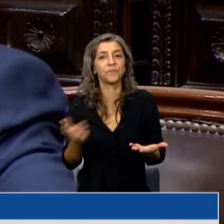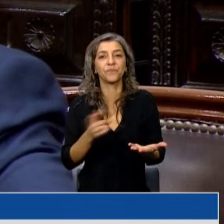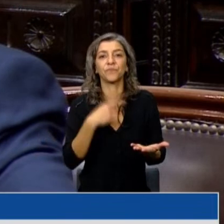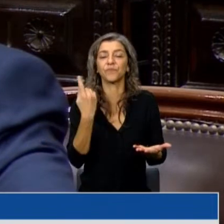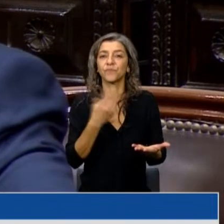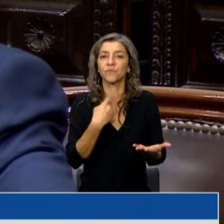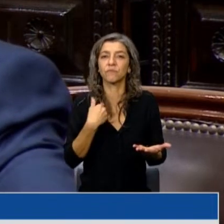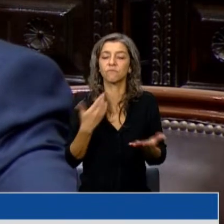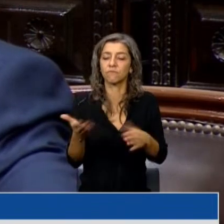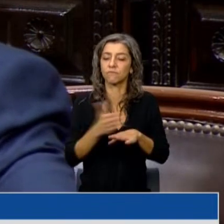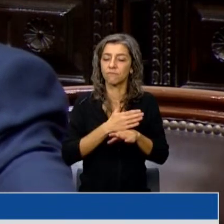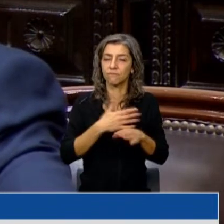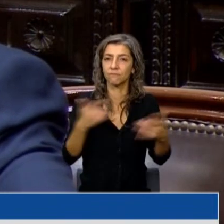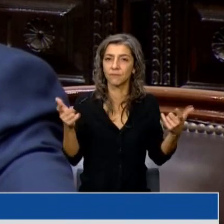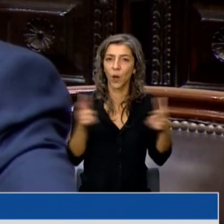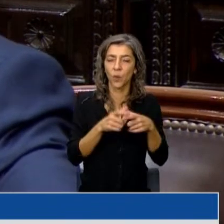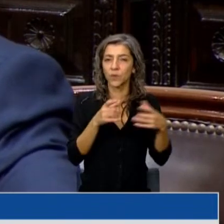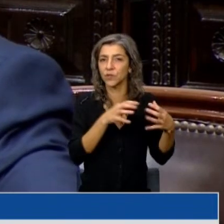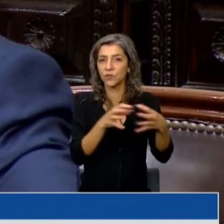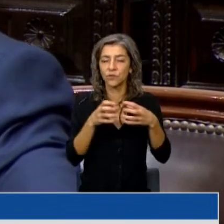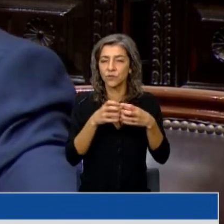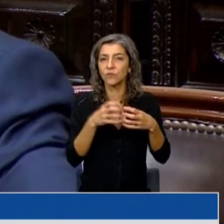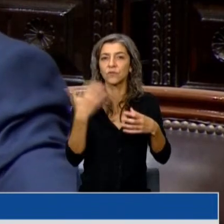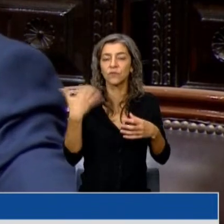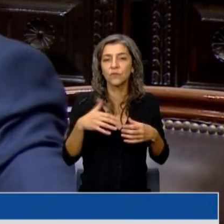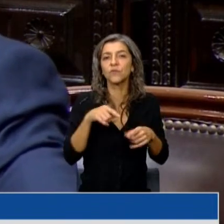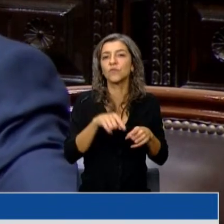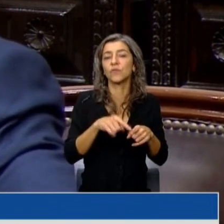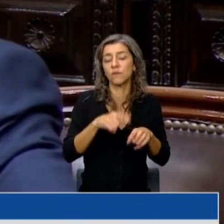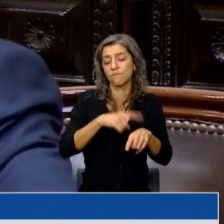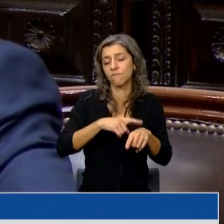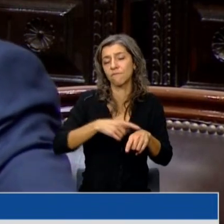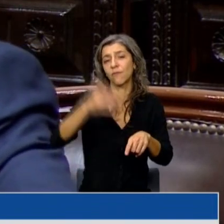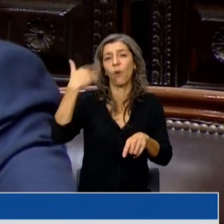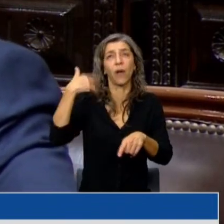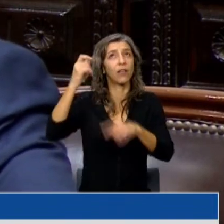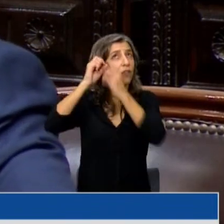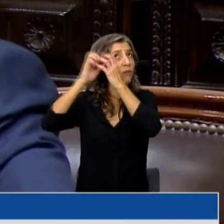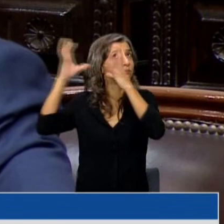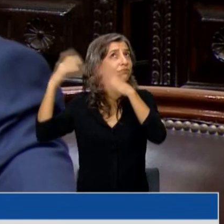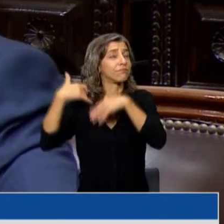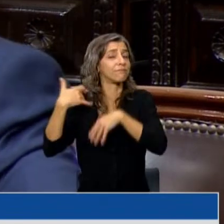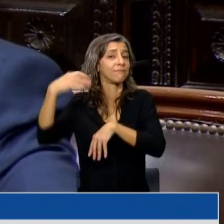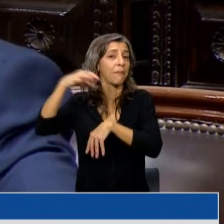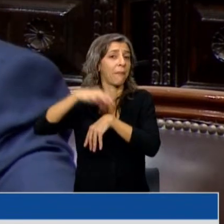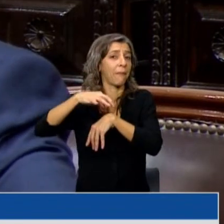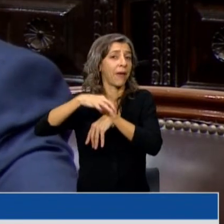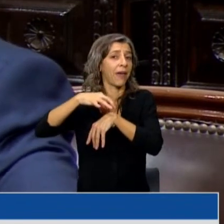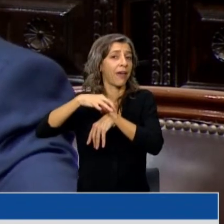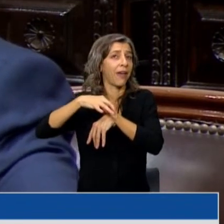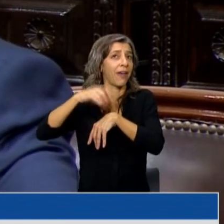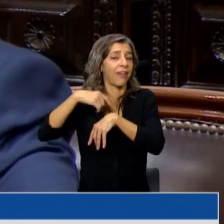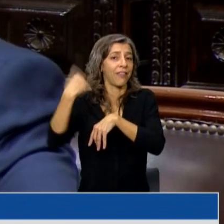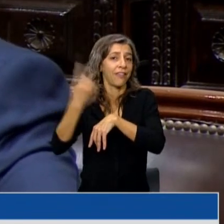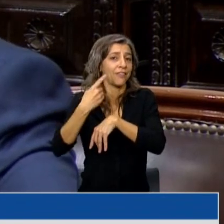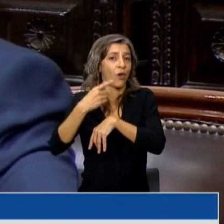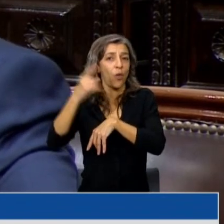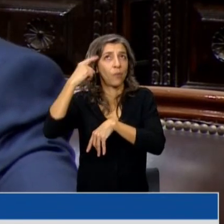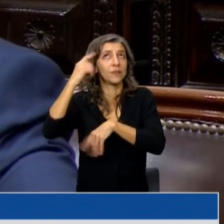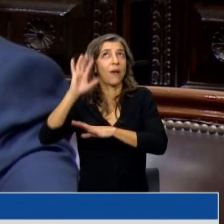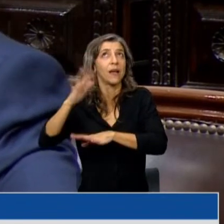discutimos, y es que en el modelo médico hegemónico tradicional se entiende y se